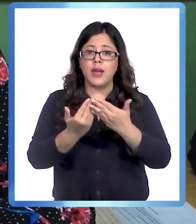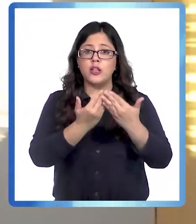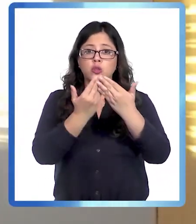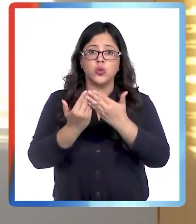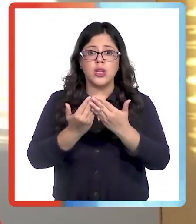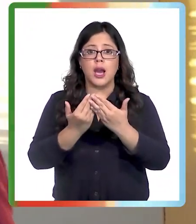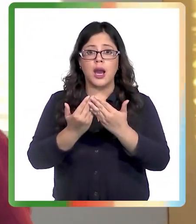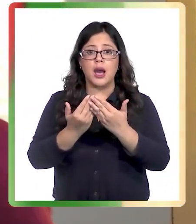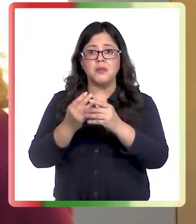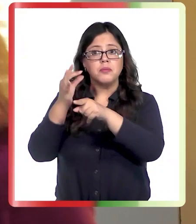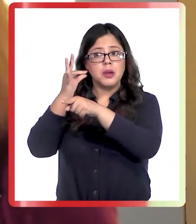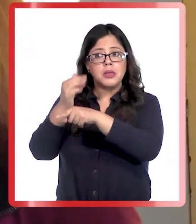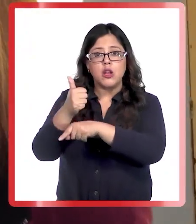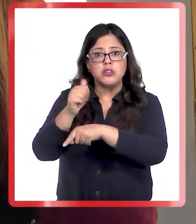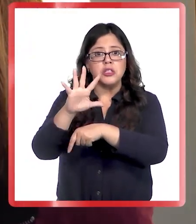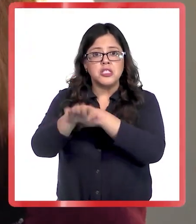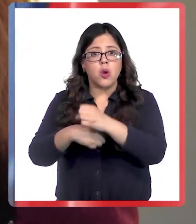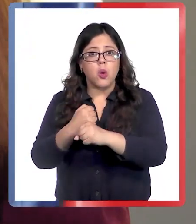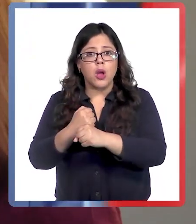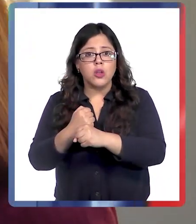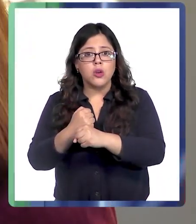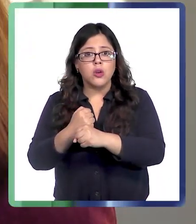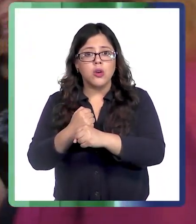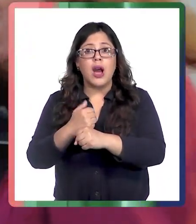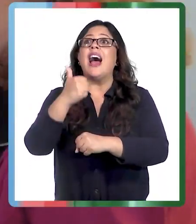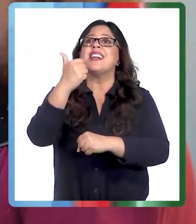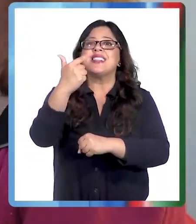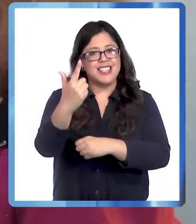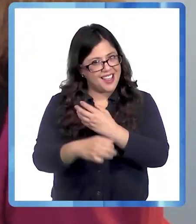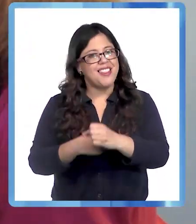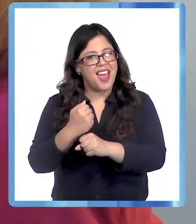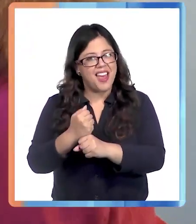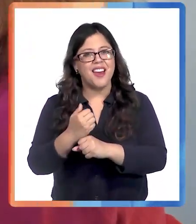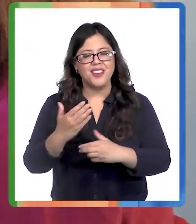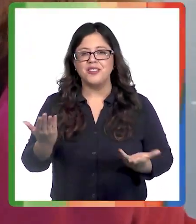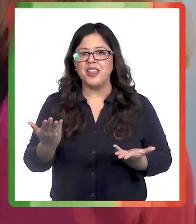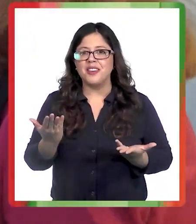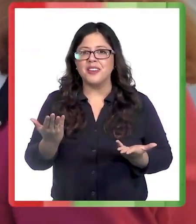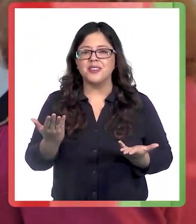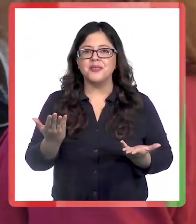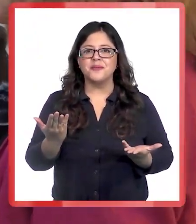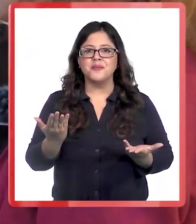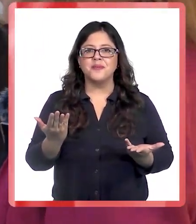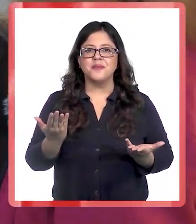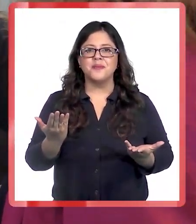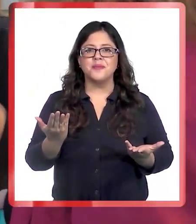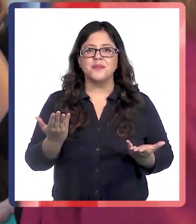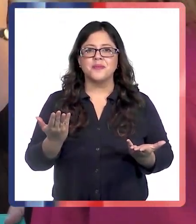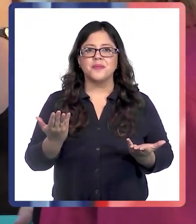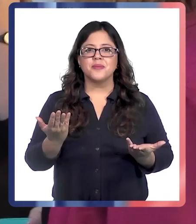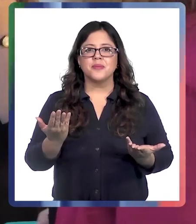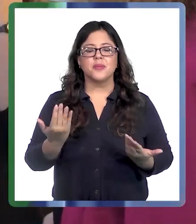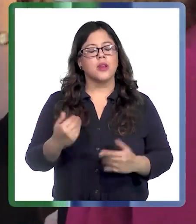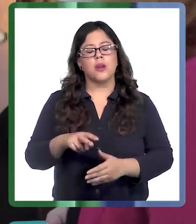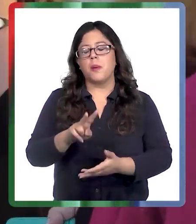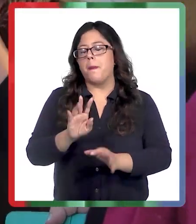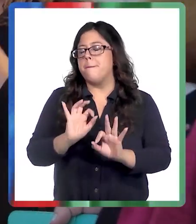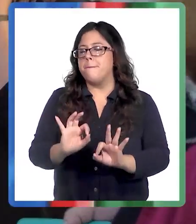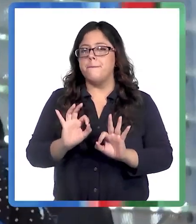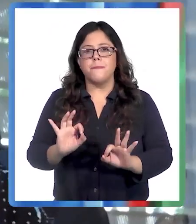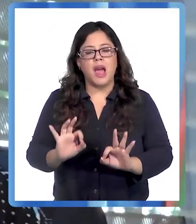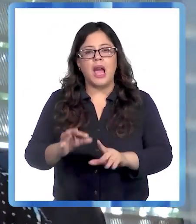estudiar, ella a los 65, 67, pucha, más admirable